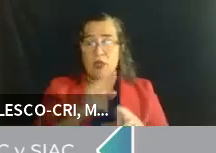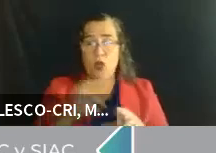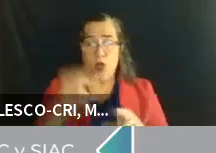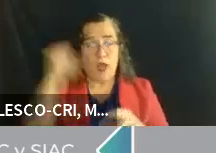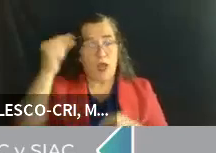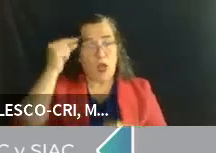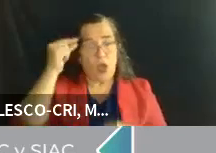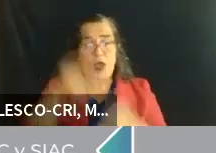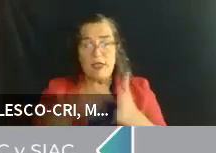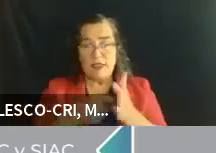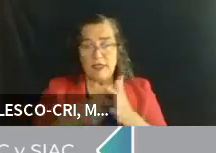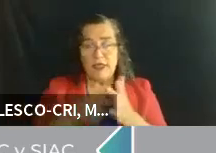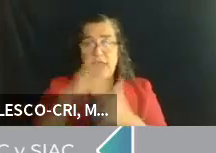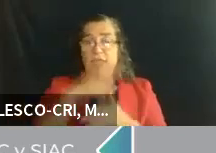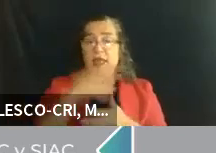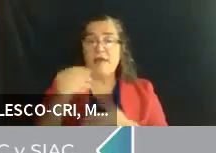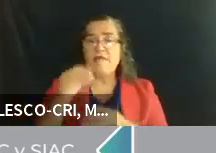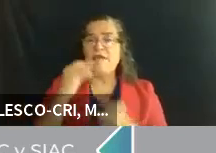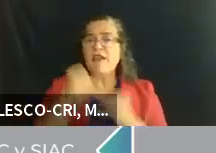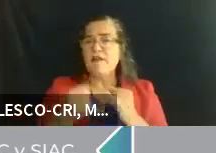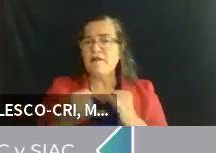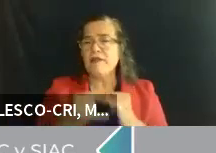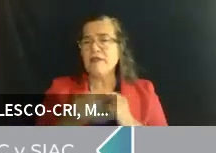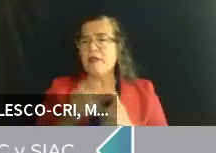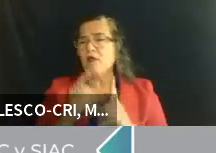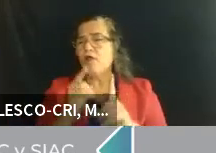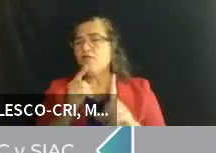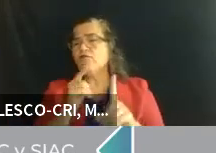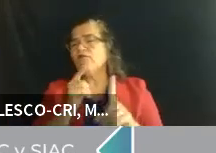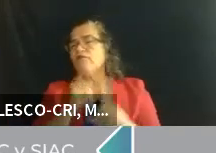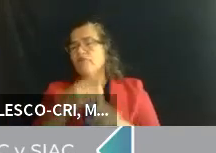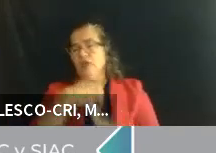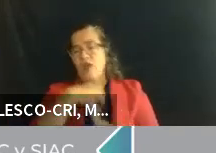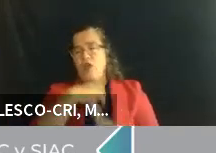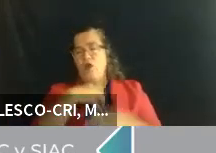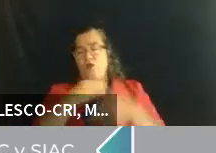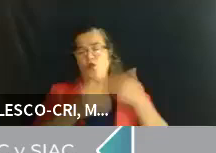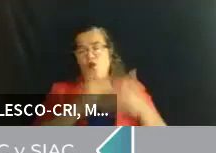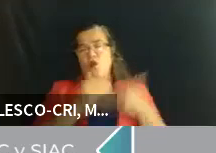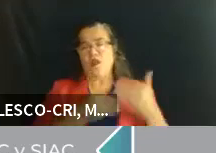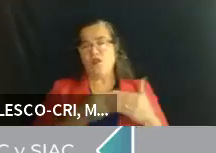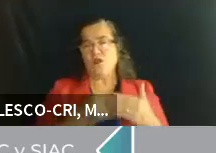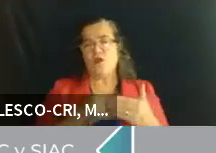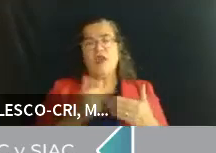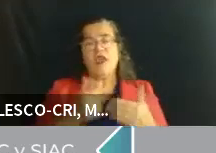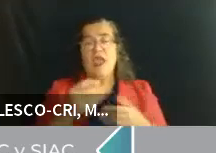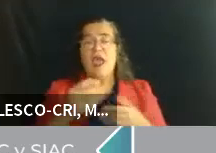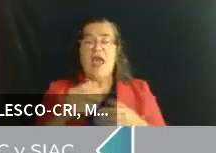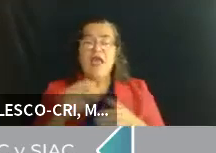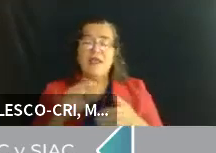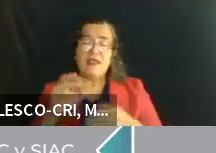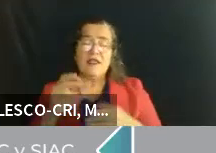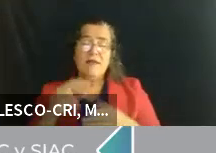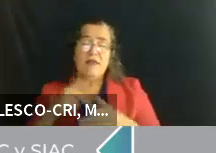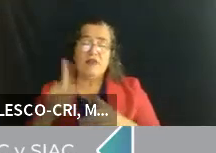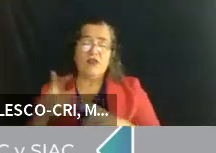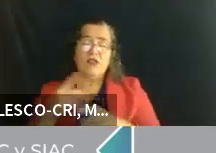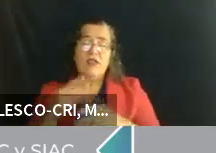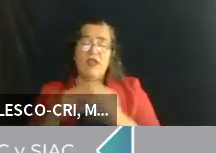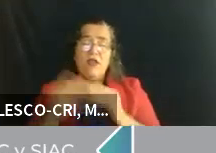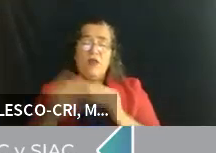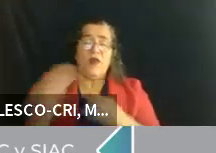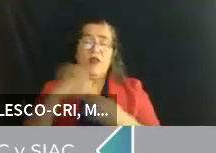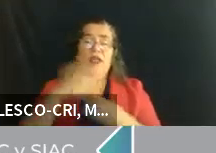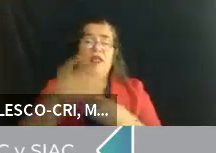y finalmente aquellos que apuntan a la autogestión, involucrando integrantes de la comunidad para